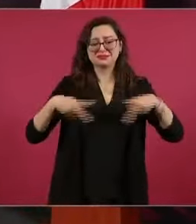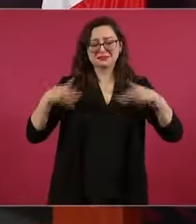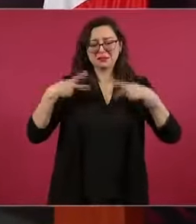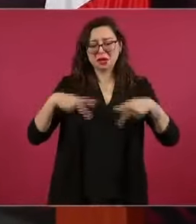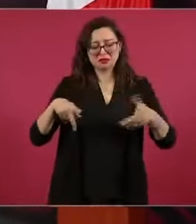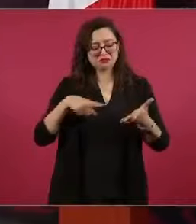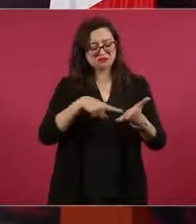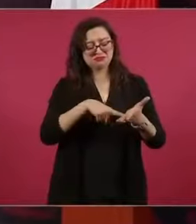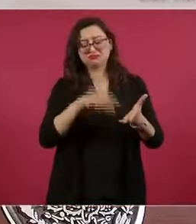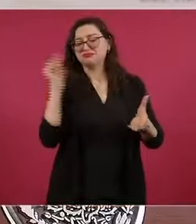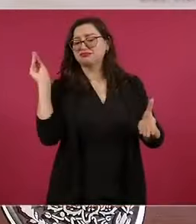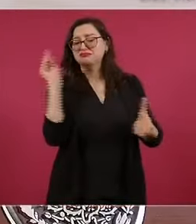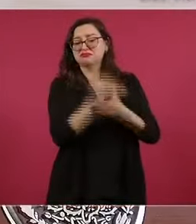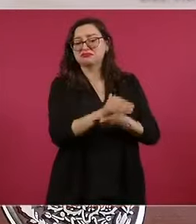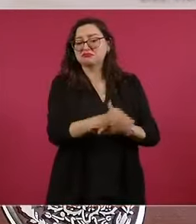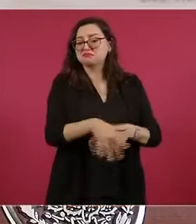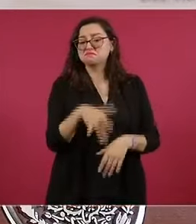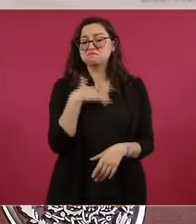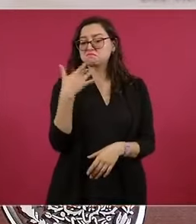en nada.